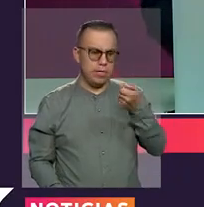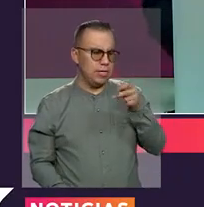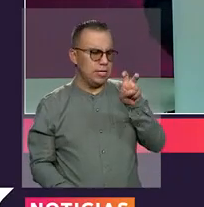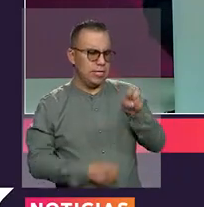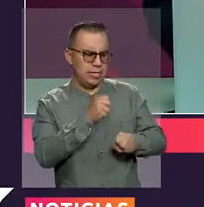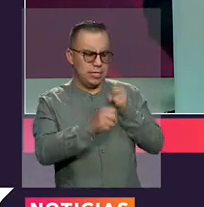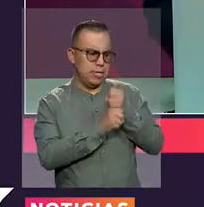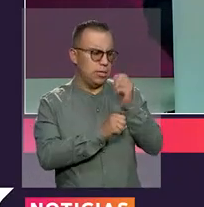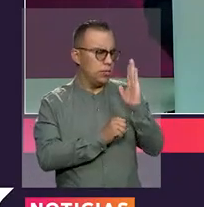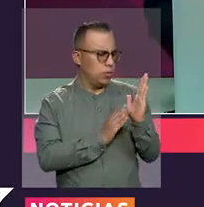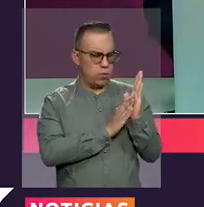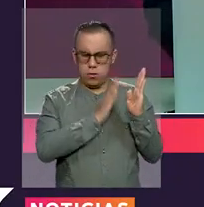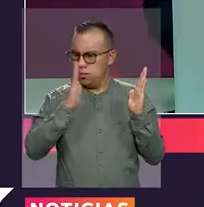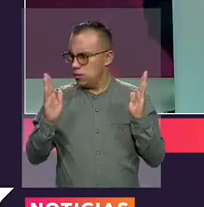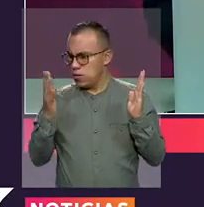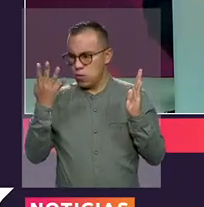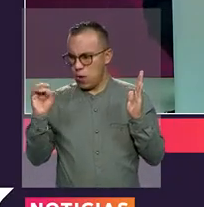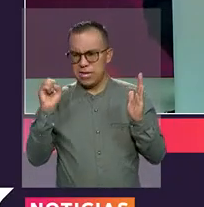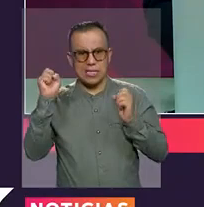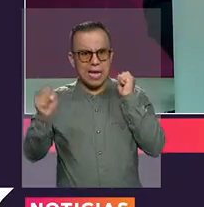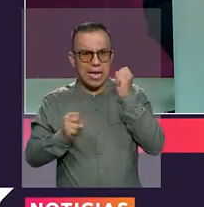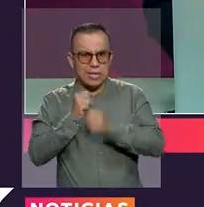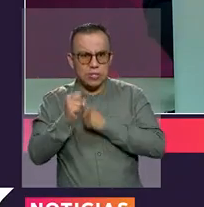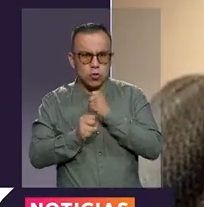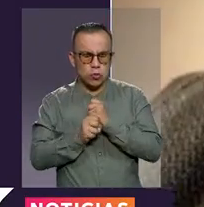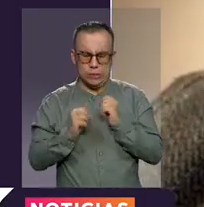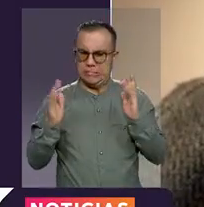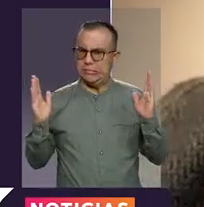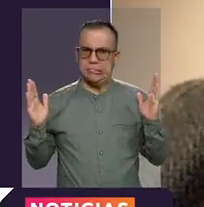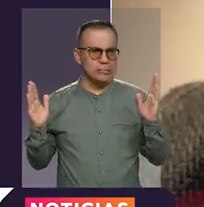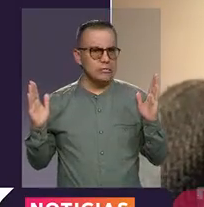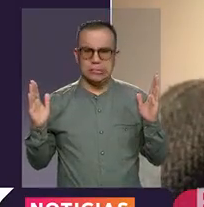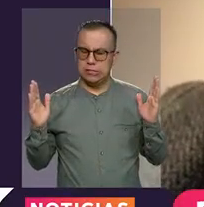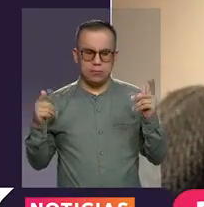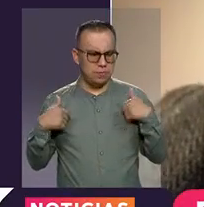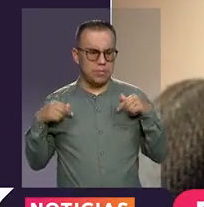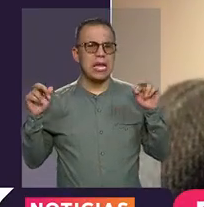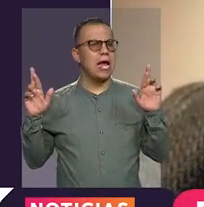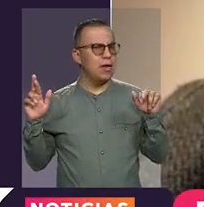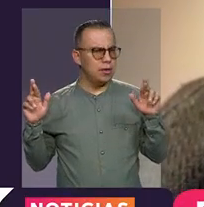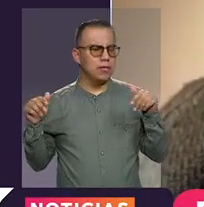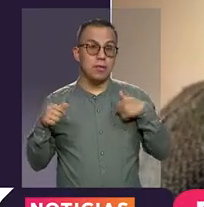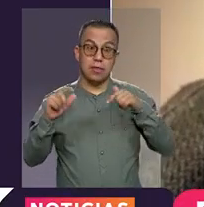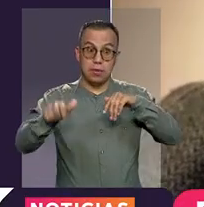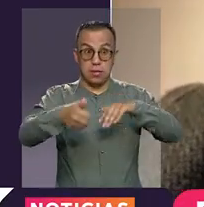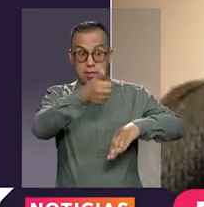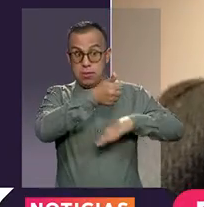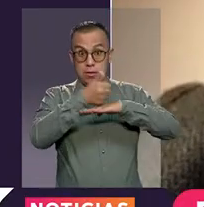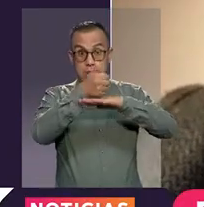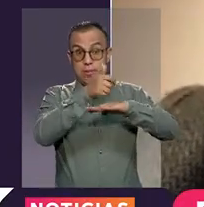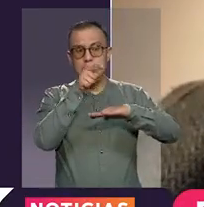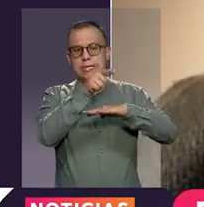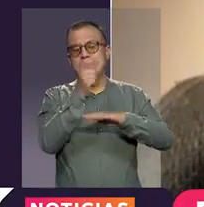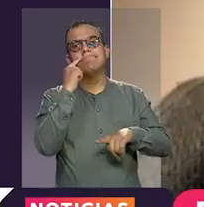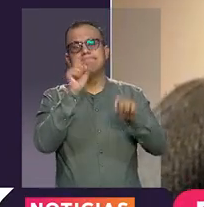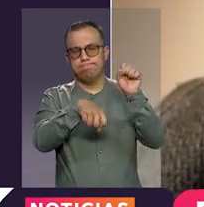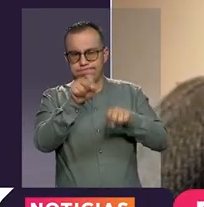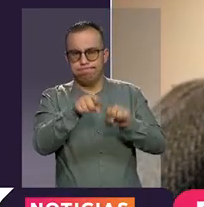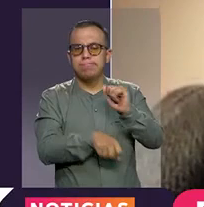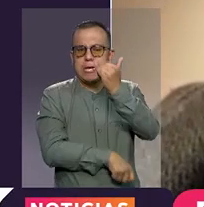a 40, hay mucha distancia. Y si fue por parte de las autoridades, pues sí pudo haber un